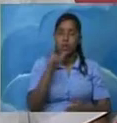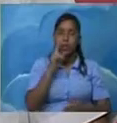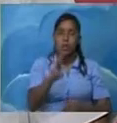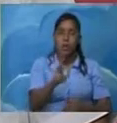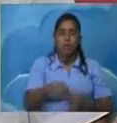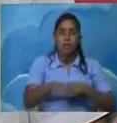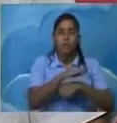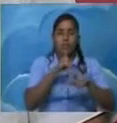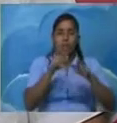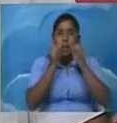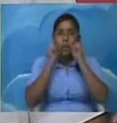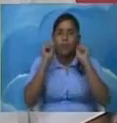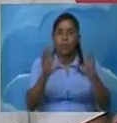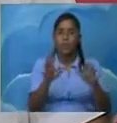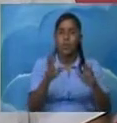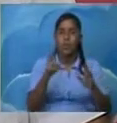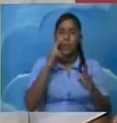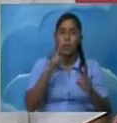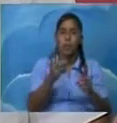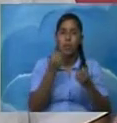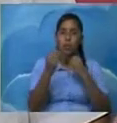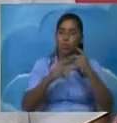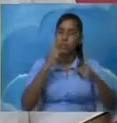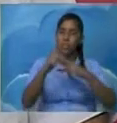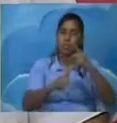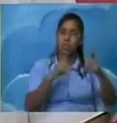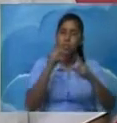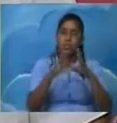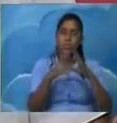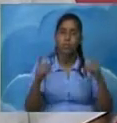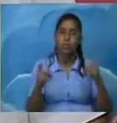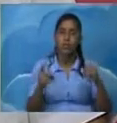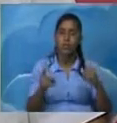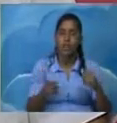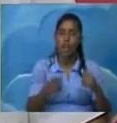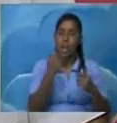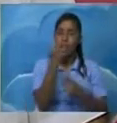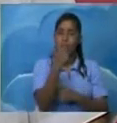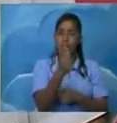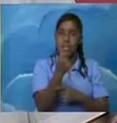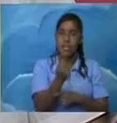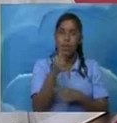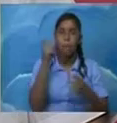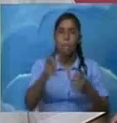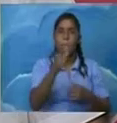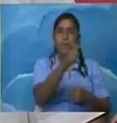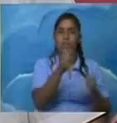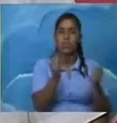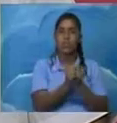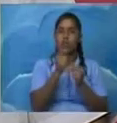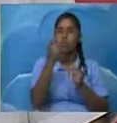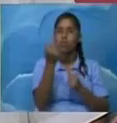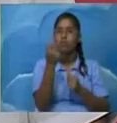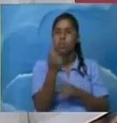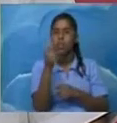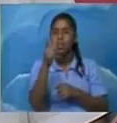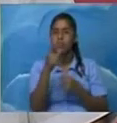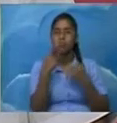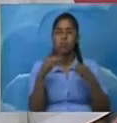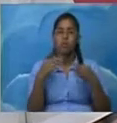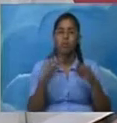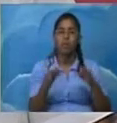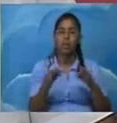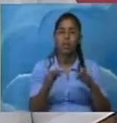la bendición. Vemos cómo se le multiplica el sueldo que ganan personas con un salario sencillo,